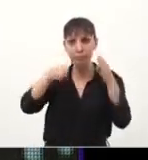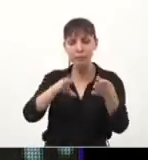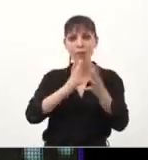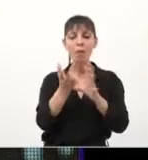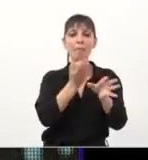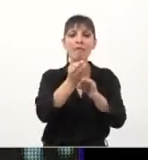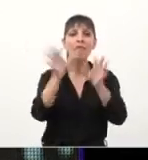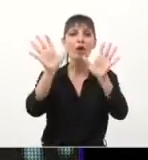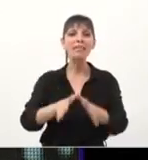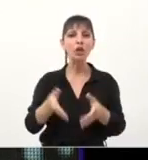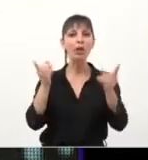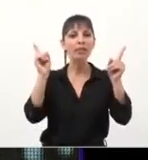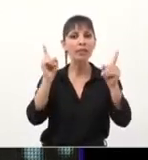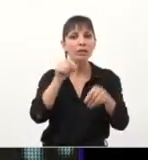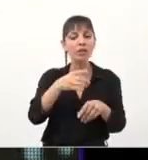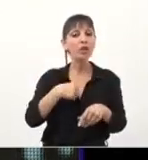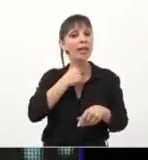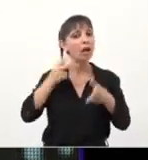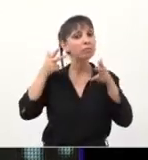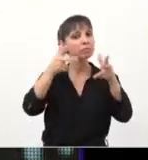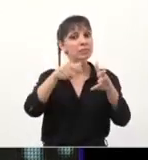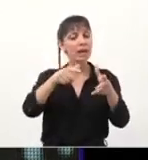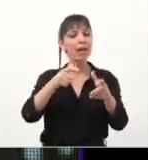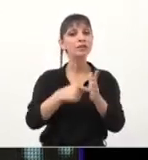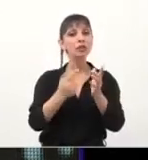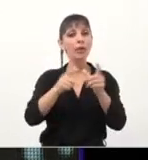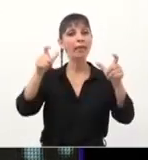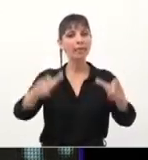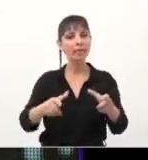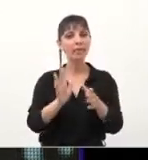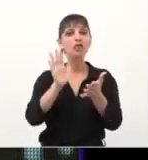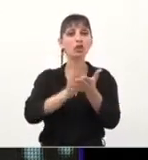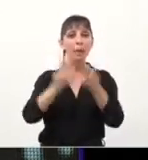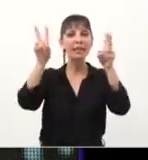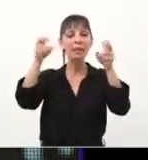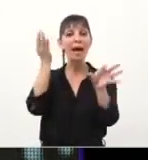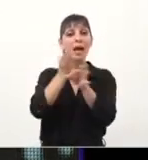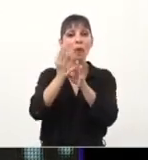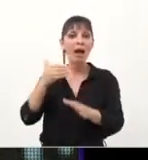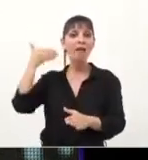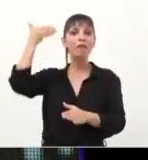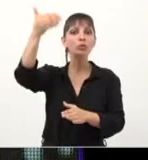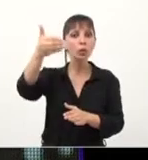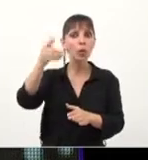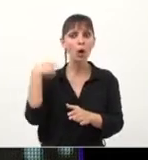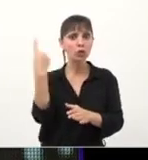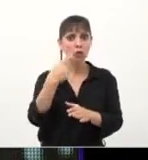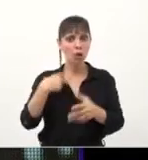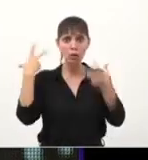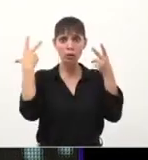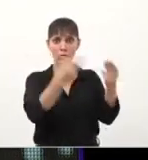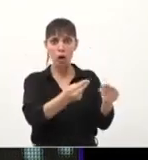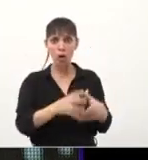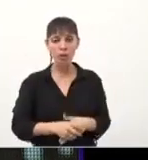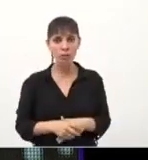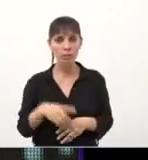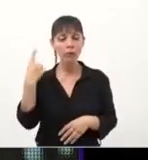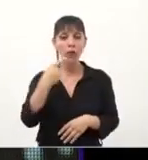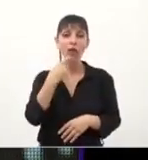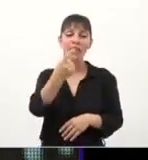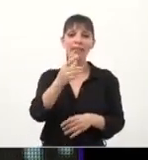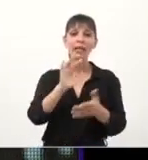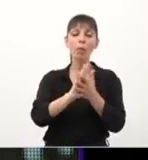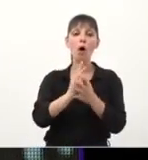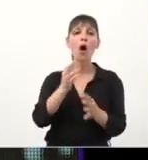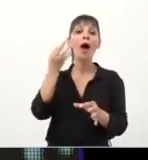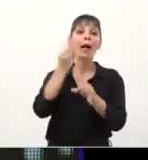pedagógica. Esto se lo quiero decir a la ciudad de Buenos Aires. La escuela del futuro la resisten todos los pibes, que la rebautizaron sabiamente como una secundaria